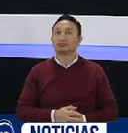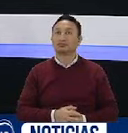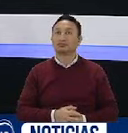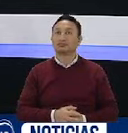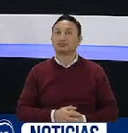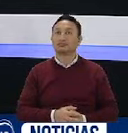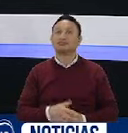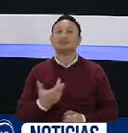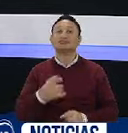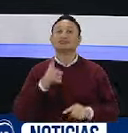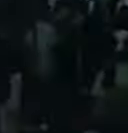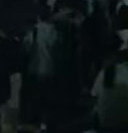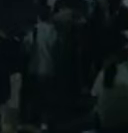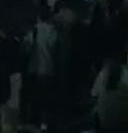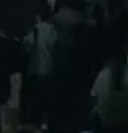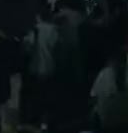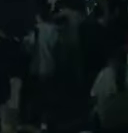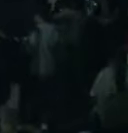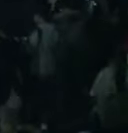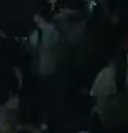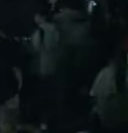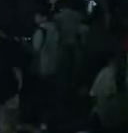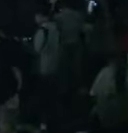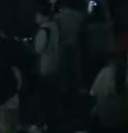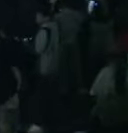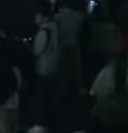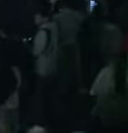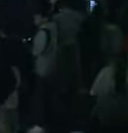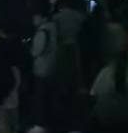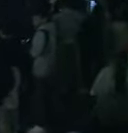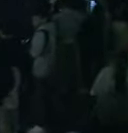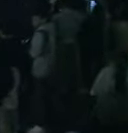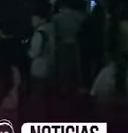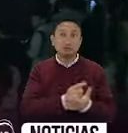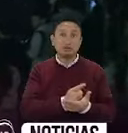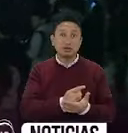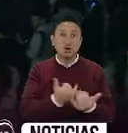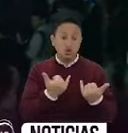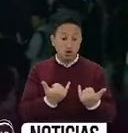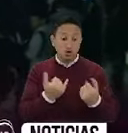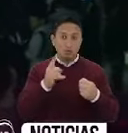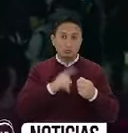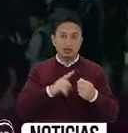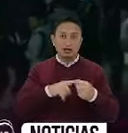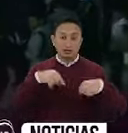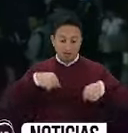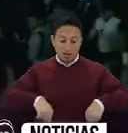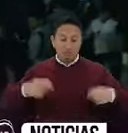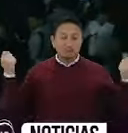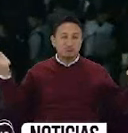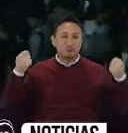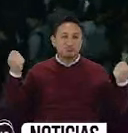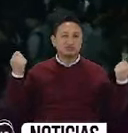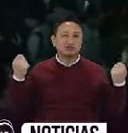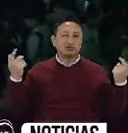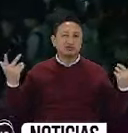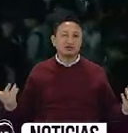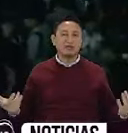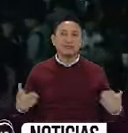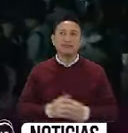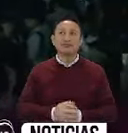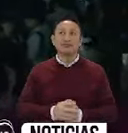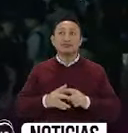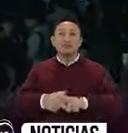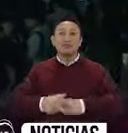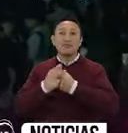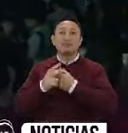María Fernanda, amigos televidentes en casa, muy buenas noches. Así es, hoy Quito se viste de alegría y celebración en el